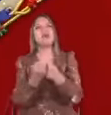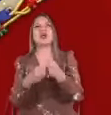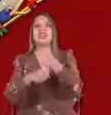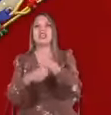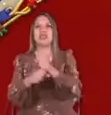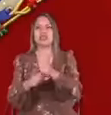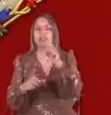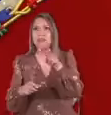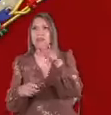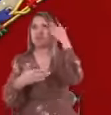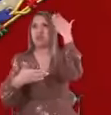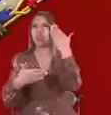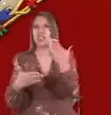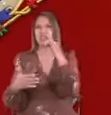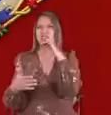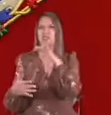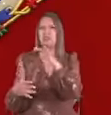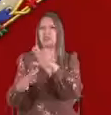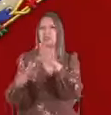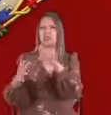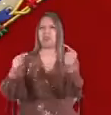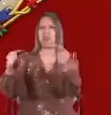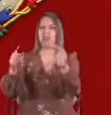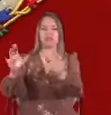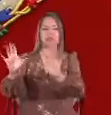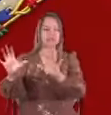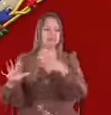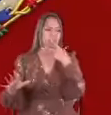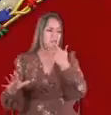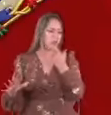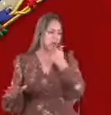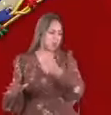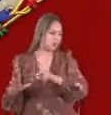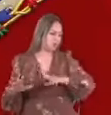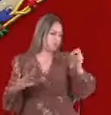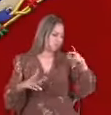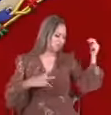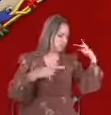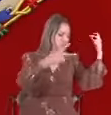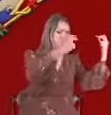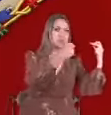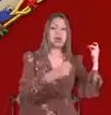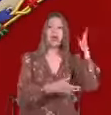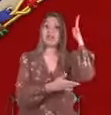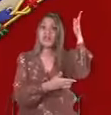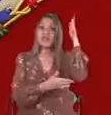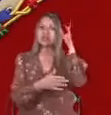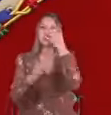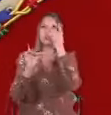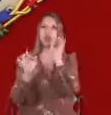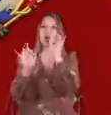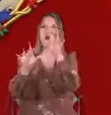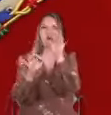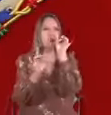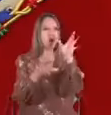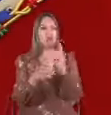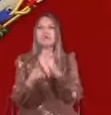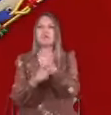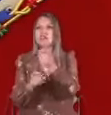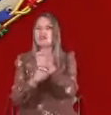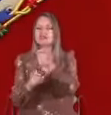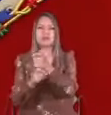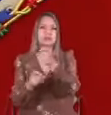sus capacidades a favor del bienestar colectivo. Los discursos de odio y la persecución son una cara visible de la crisis de